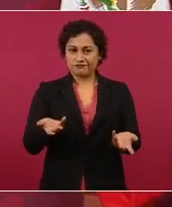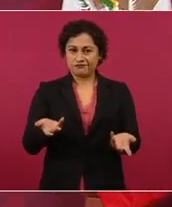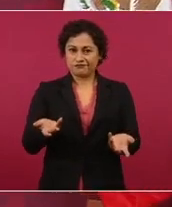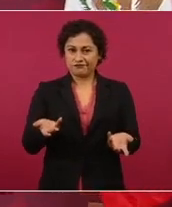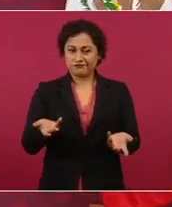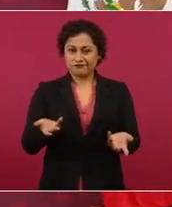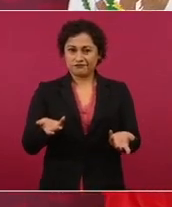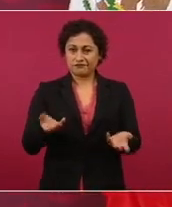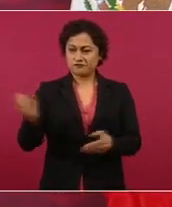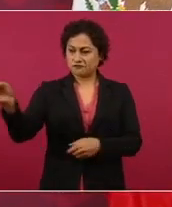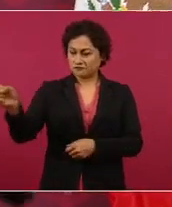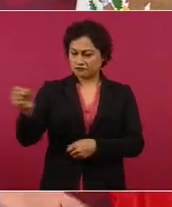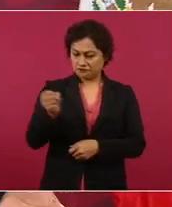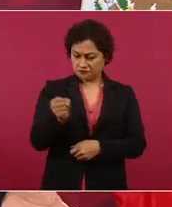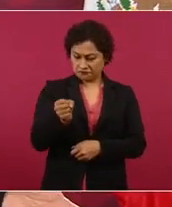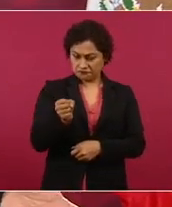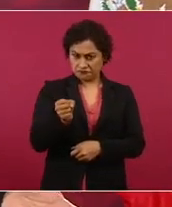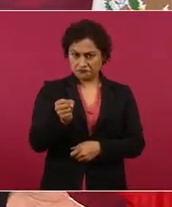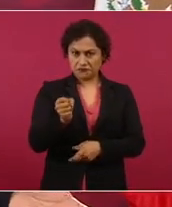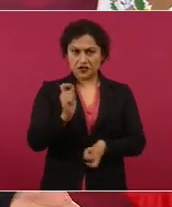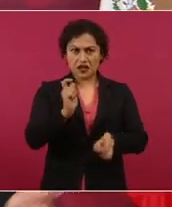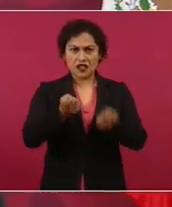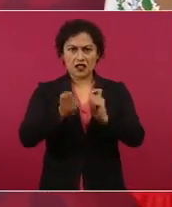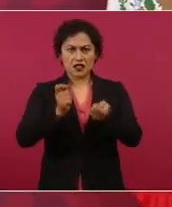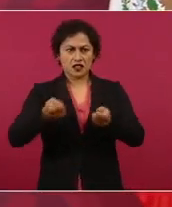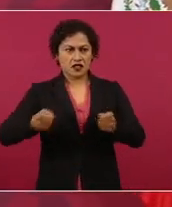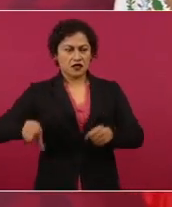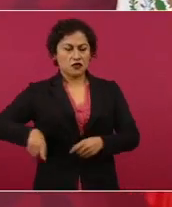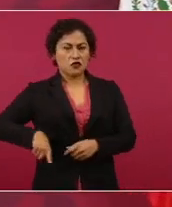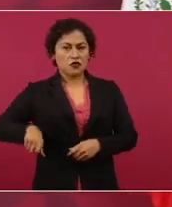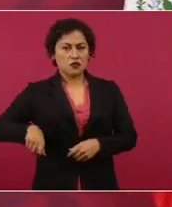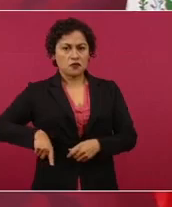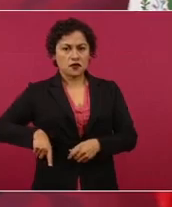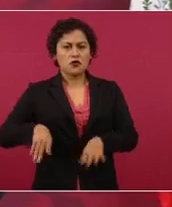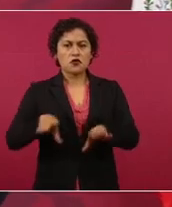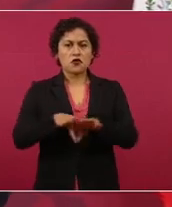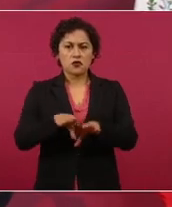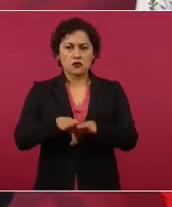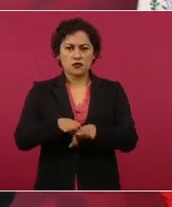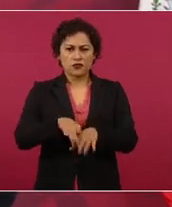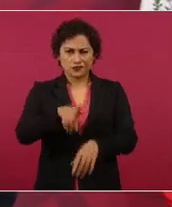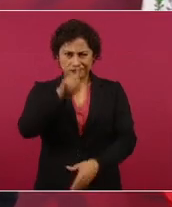¿cómo va a gobernar si no es un asunto sencillo?